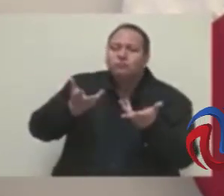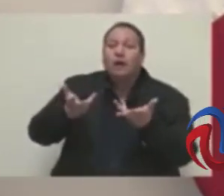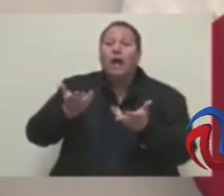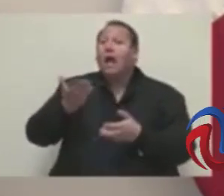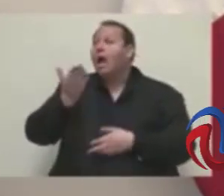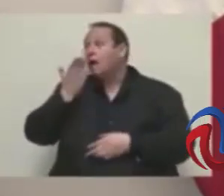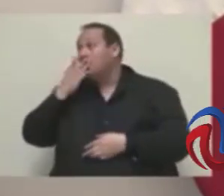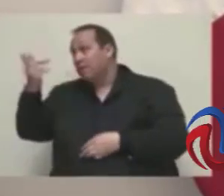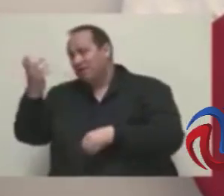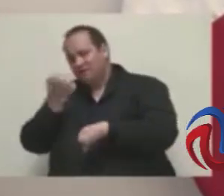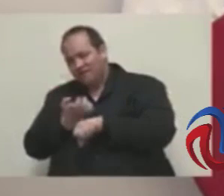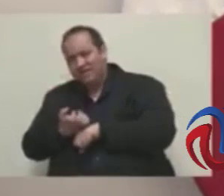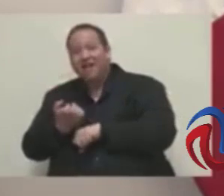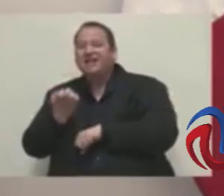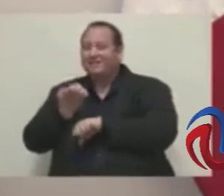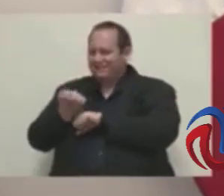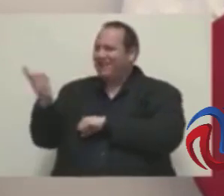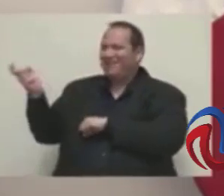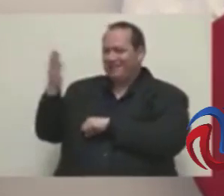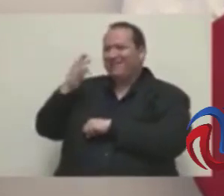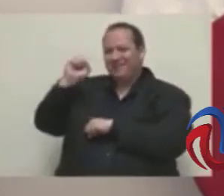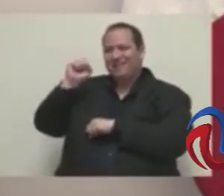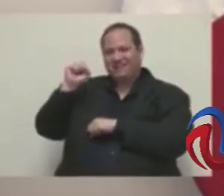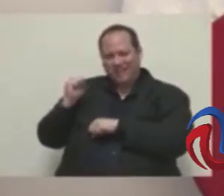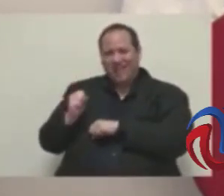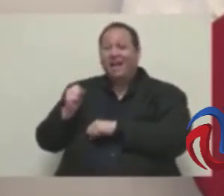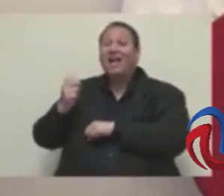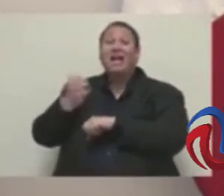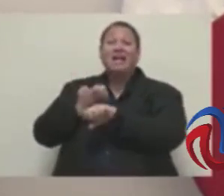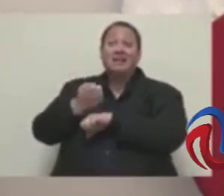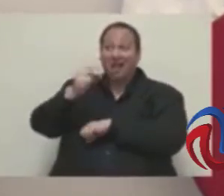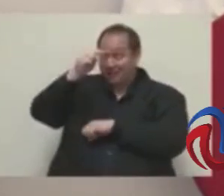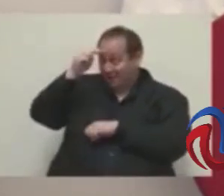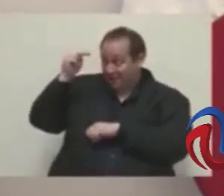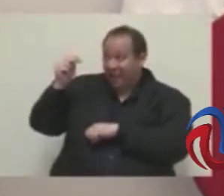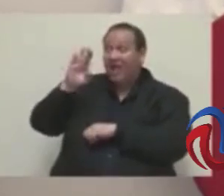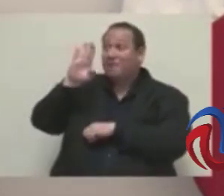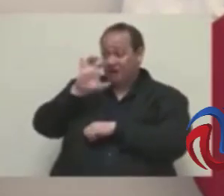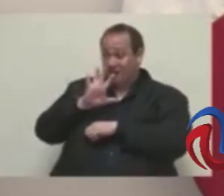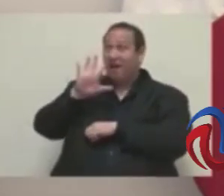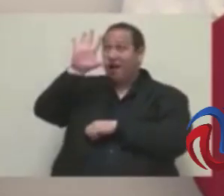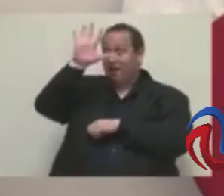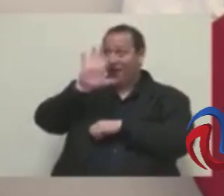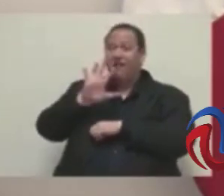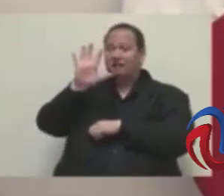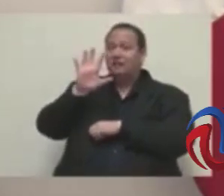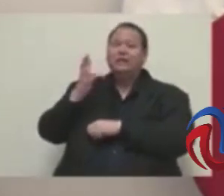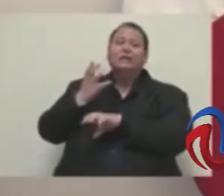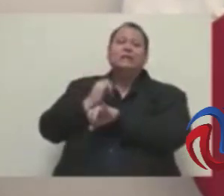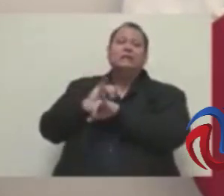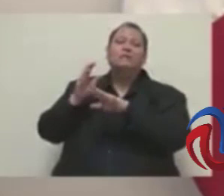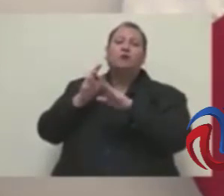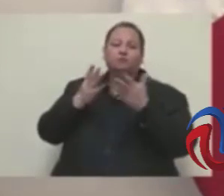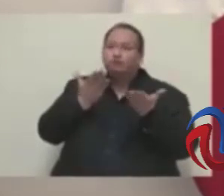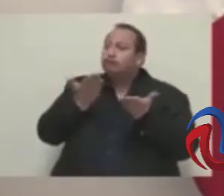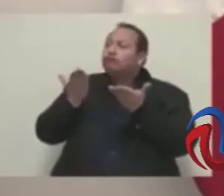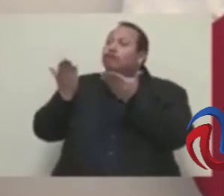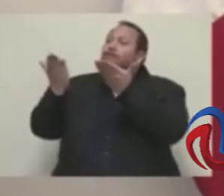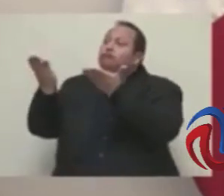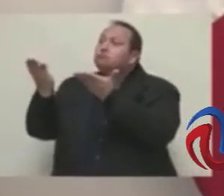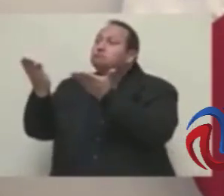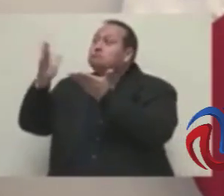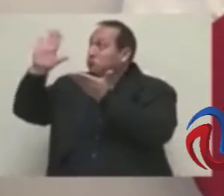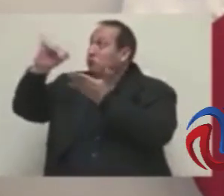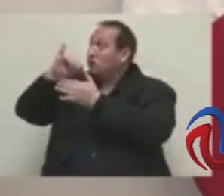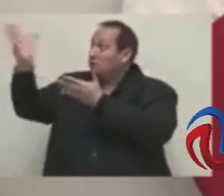Sonora con el estado cosama de Sinaloa con miso estado nayaric con estado de Baja California en el cual incluso Nosotros hemos compartido nuestras bases de datos con ellos